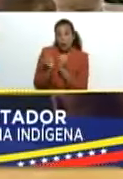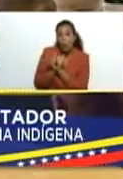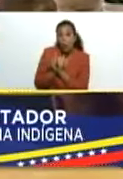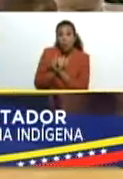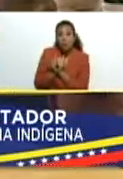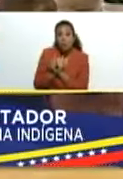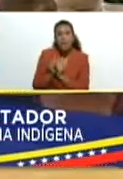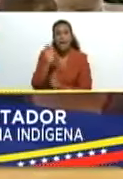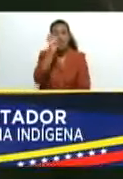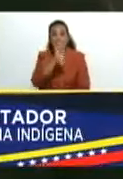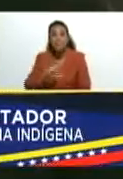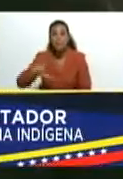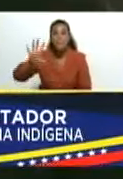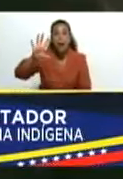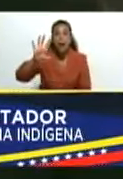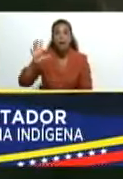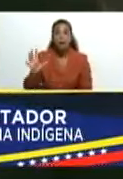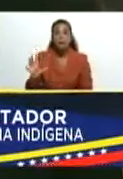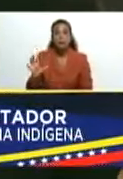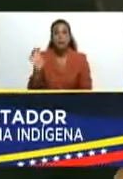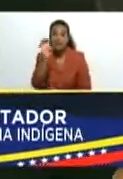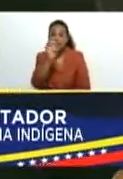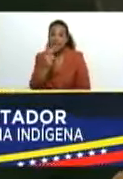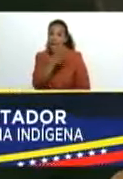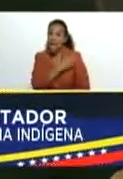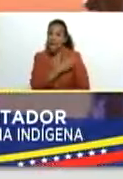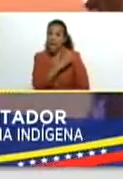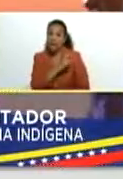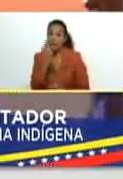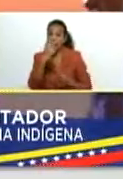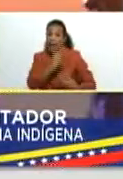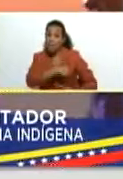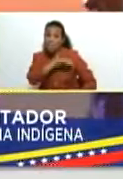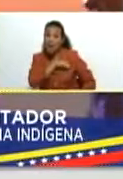canaria, o solamente usted, sobre el estudio del ADN.